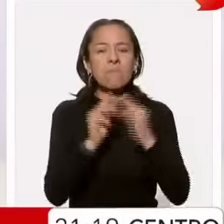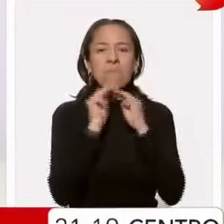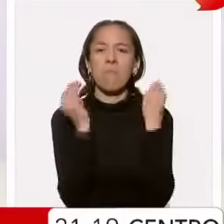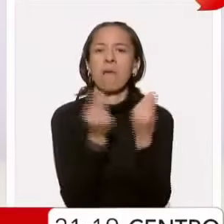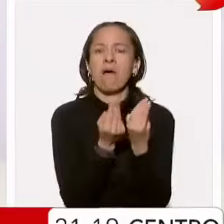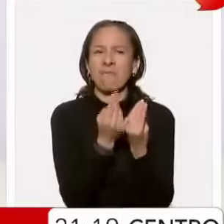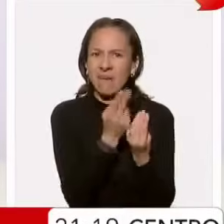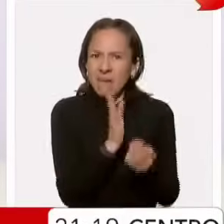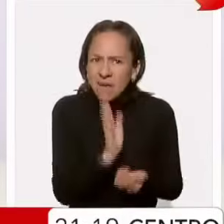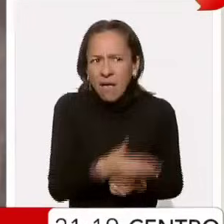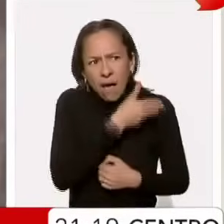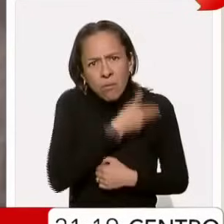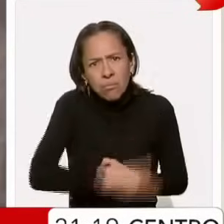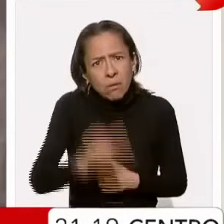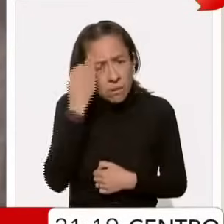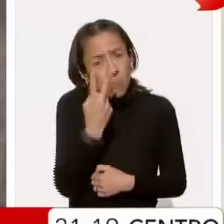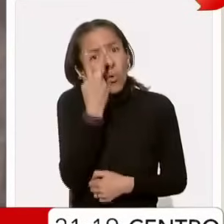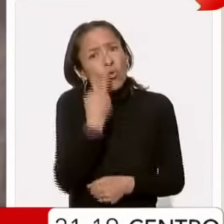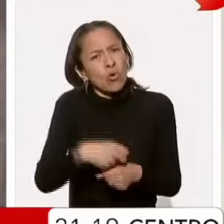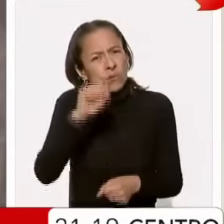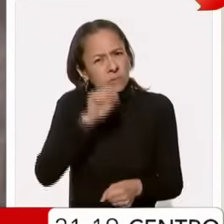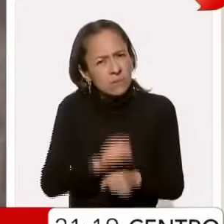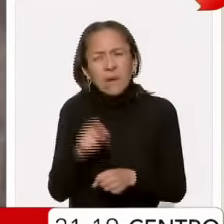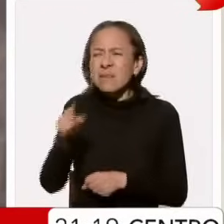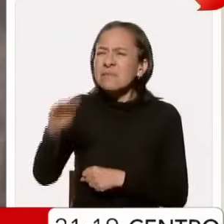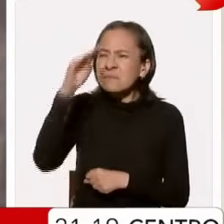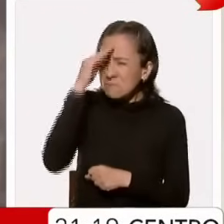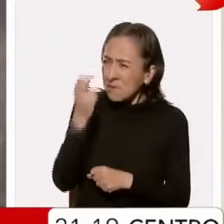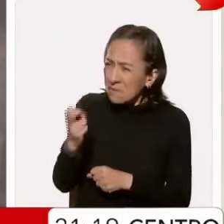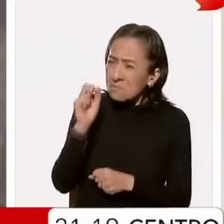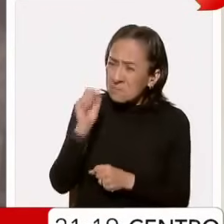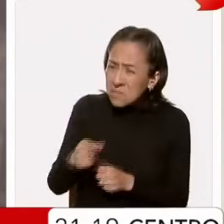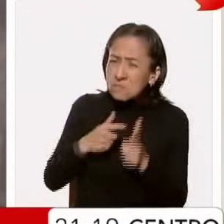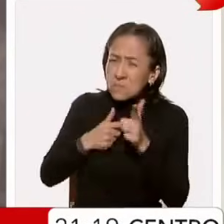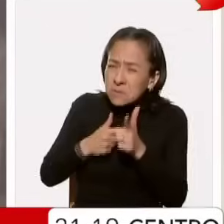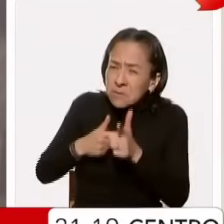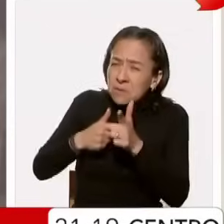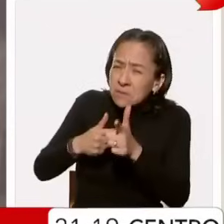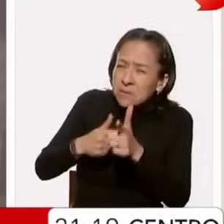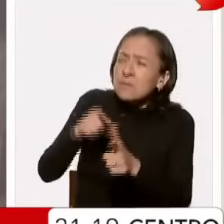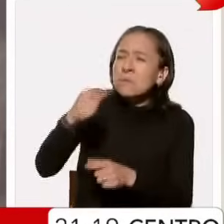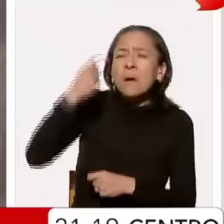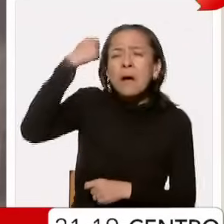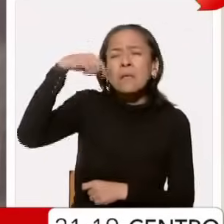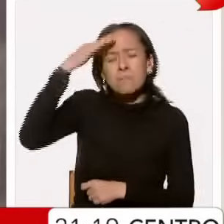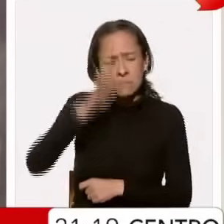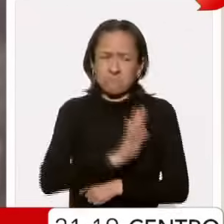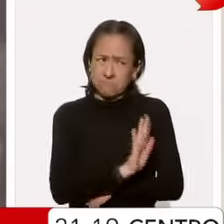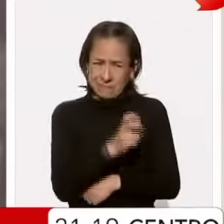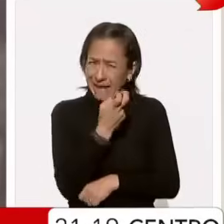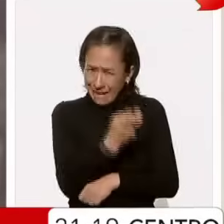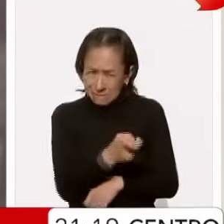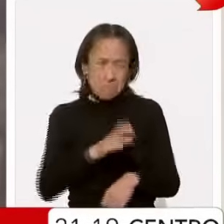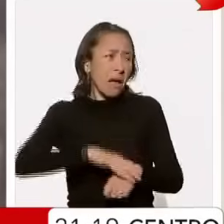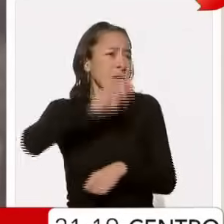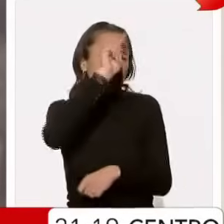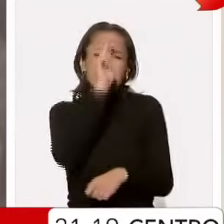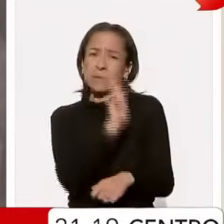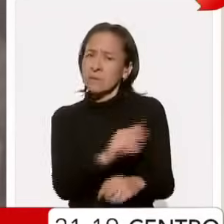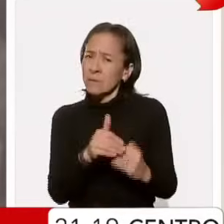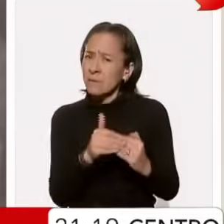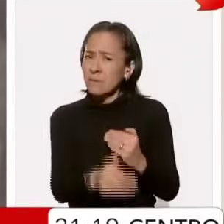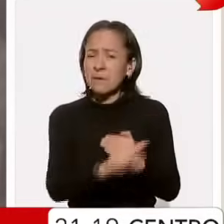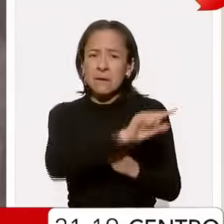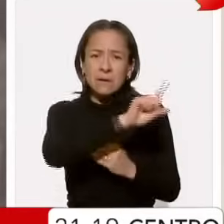esto. ¿Y va a seguir? ¿O cuál es tu pronóstico? Porque esto efectivamente no hay, o sea, no es nada más la